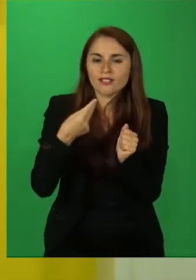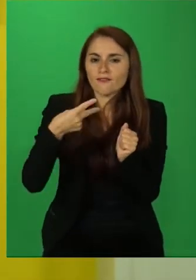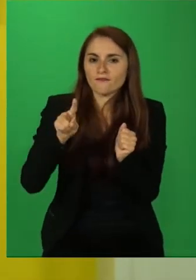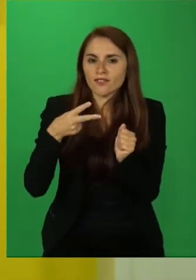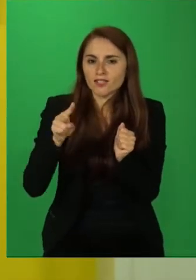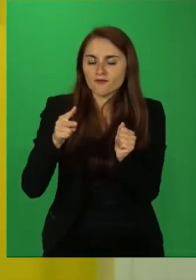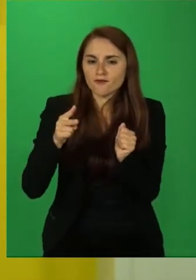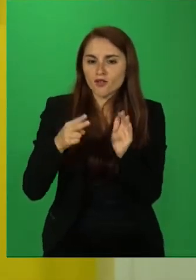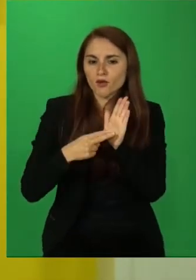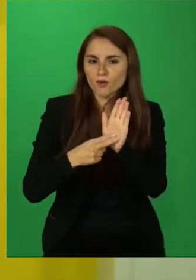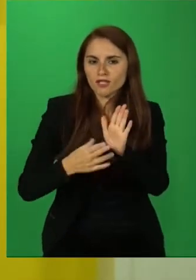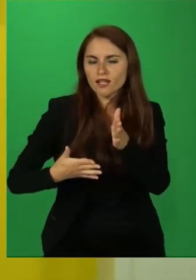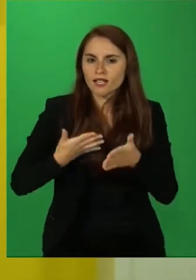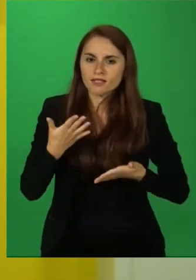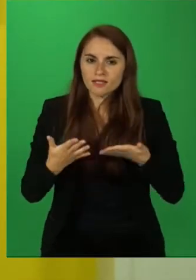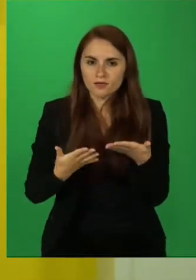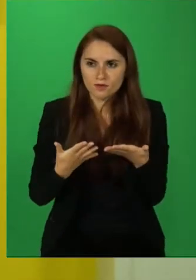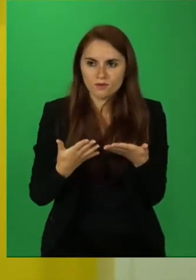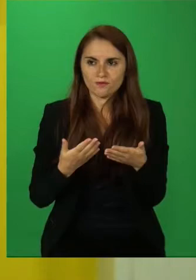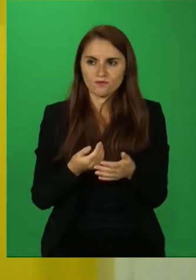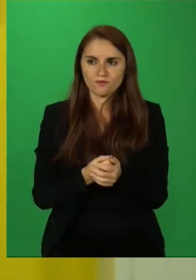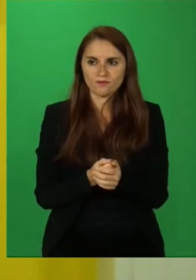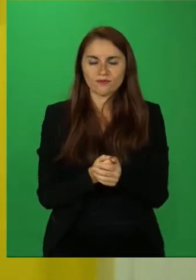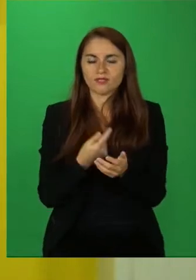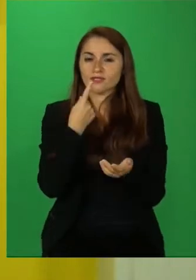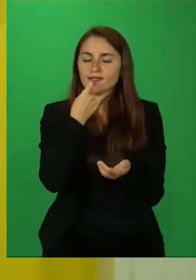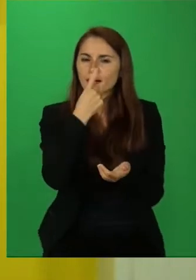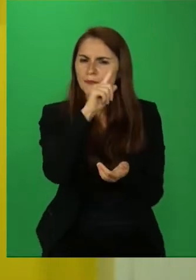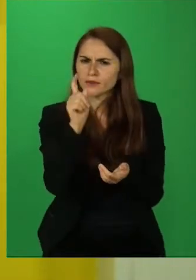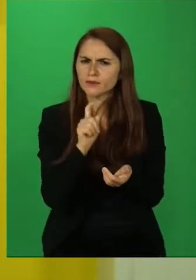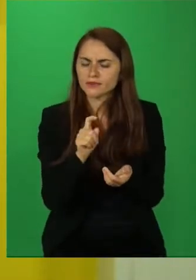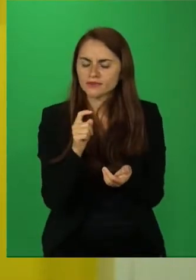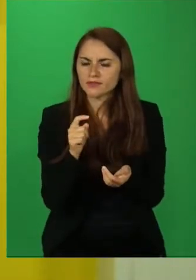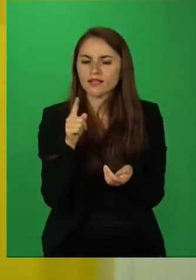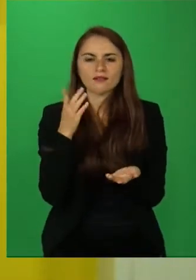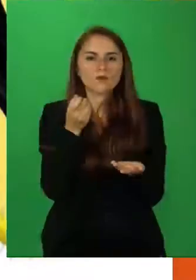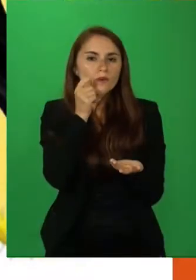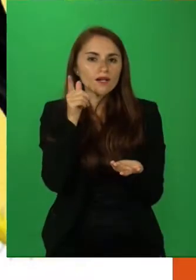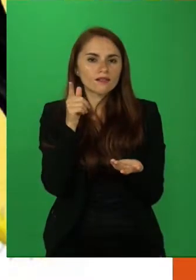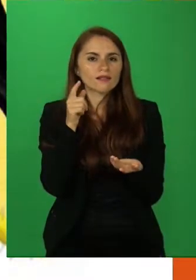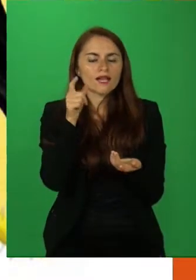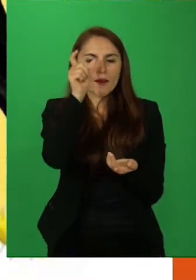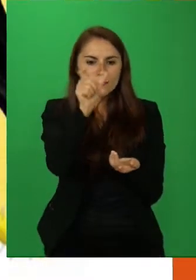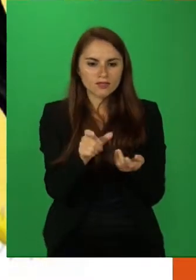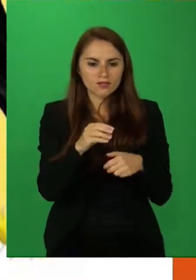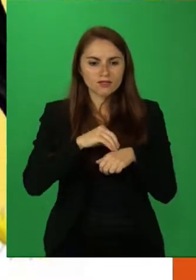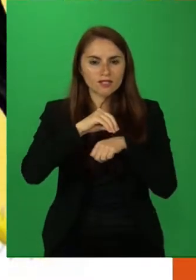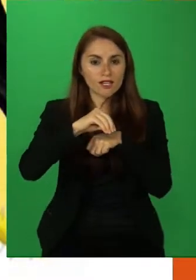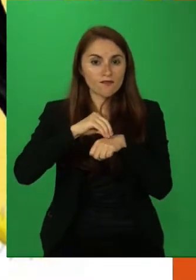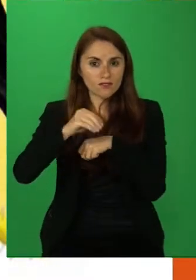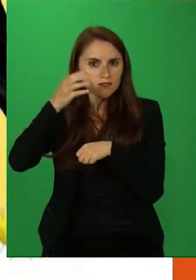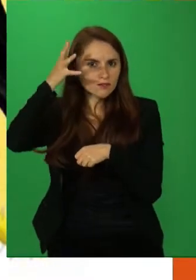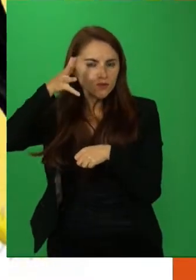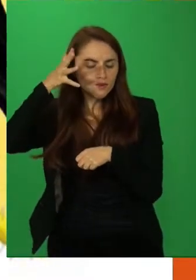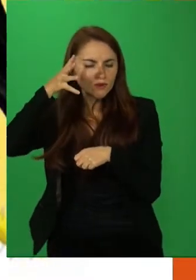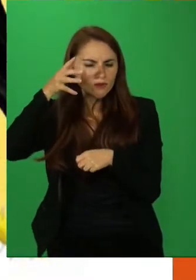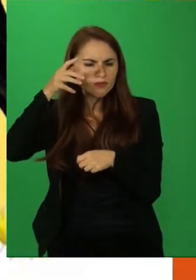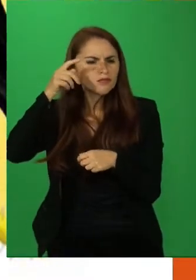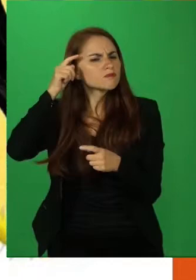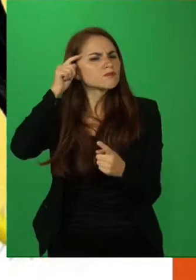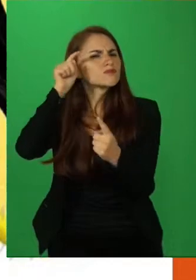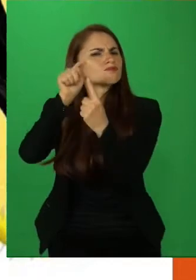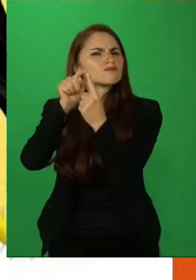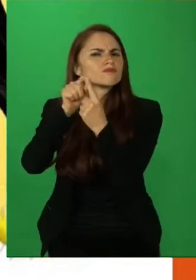acuerdas? Se extrae con la pregunta, ¿qué pretende el emisor con su discurso? O el truquito que te di, que es verbo